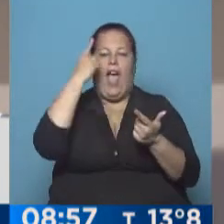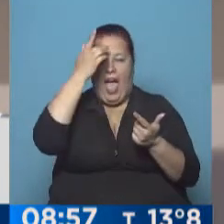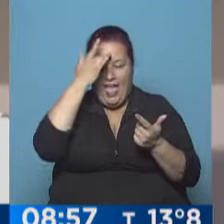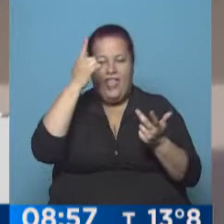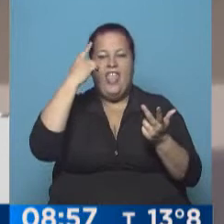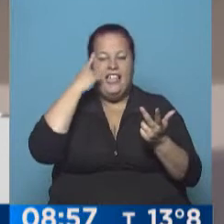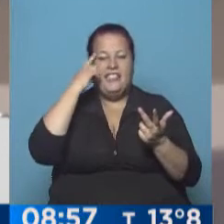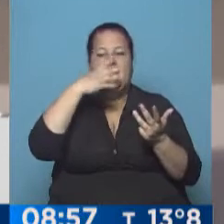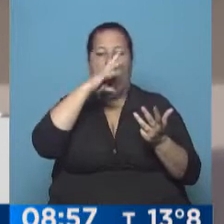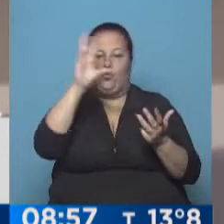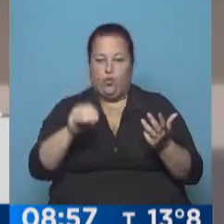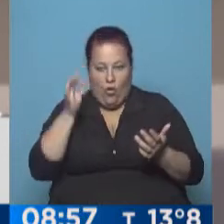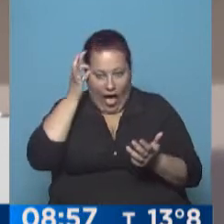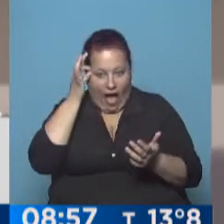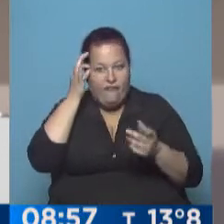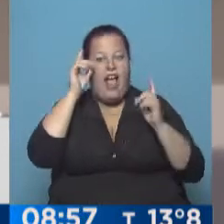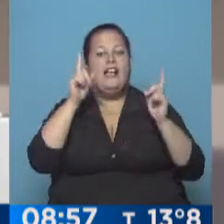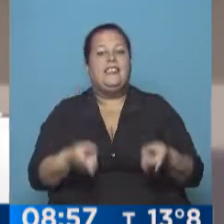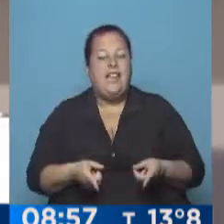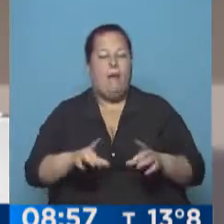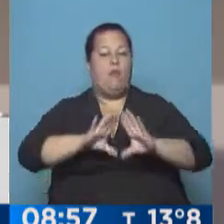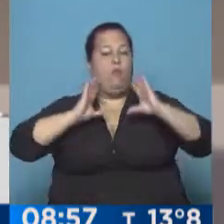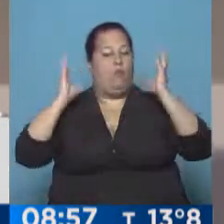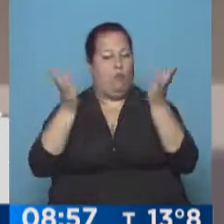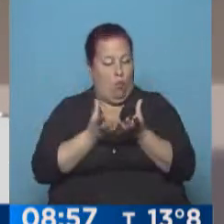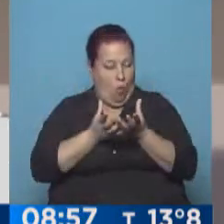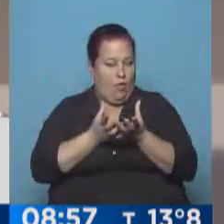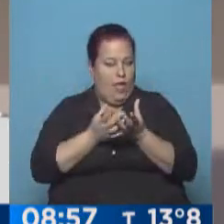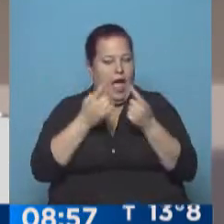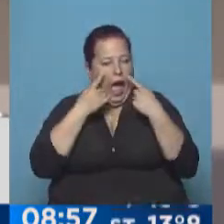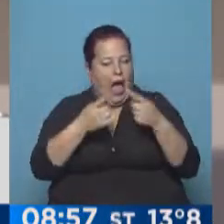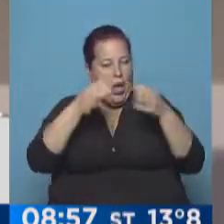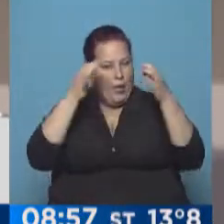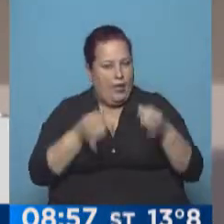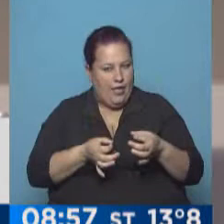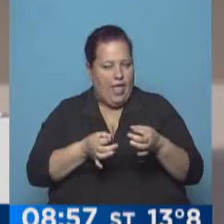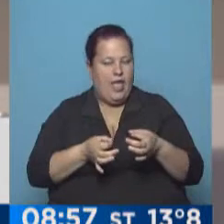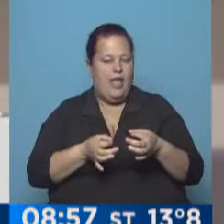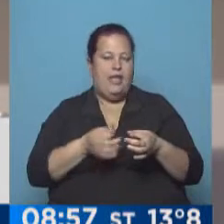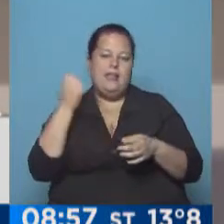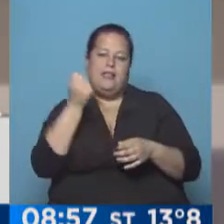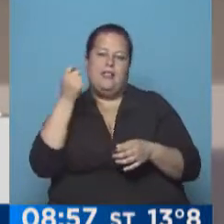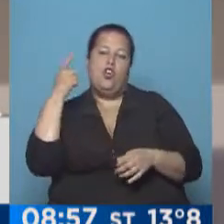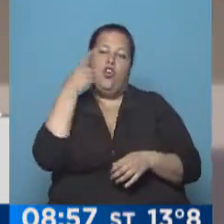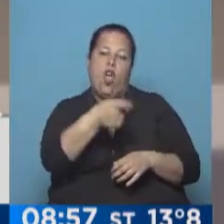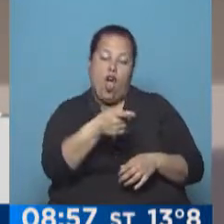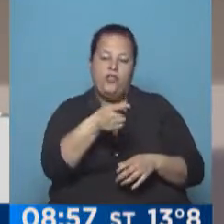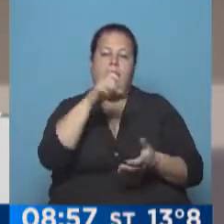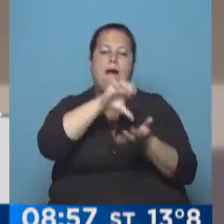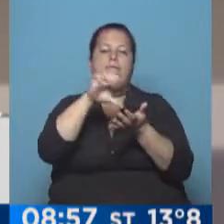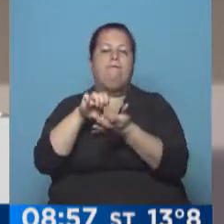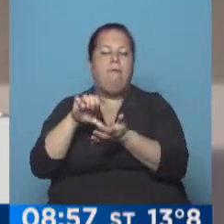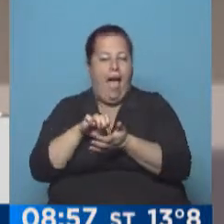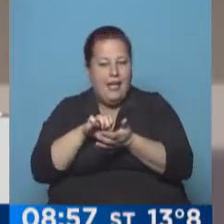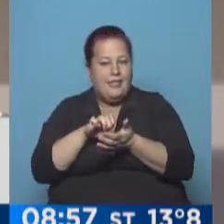y sudáfrica y hay también a nivel internacional si se pone a mirar bien claramente una embestida contra aquellos países que